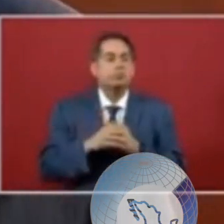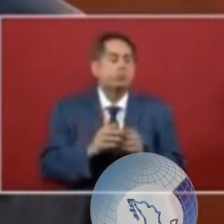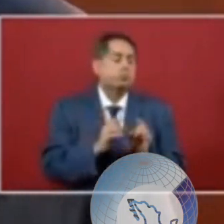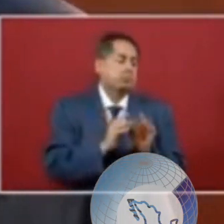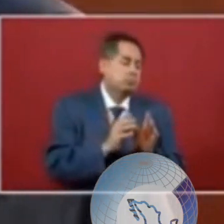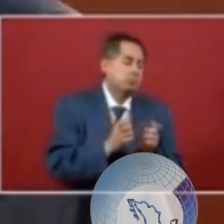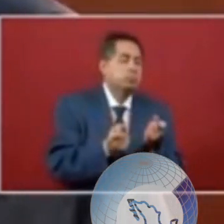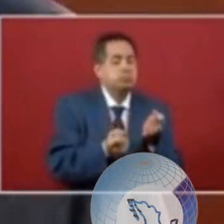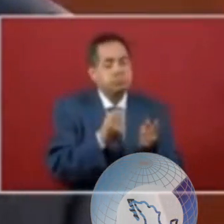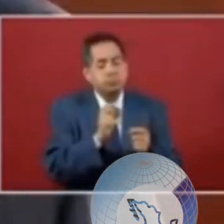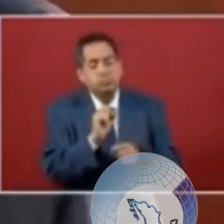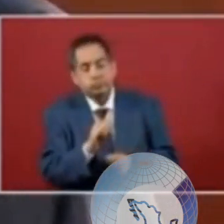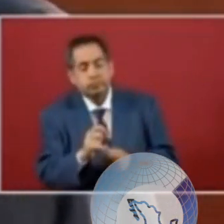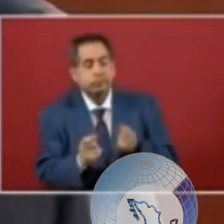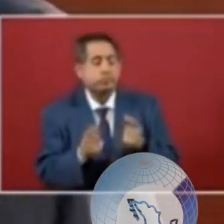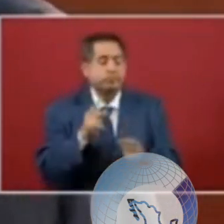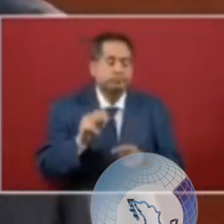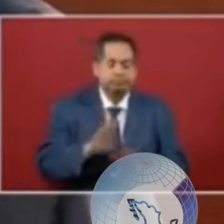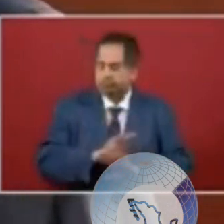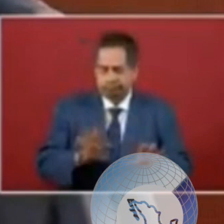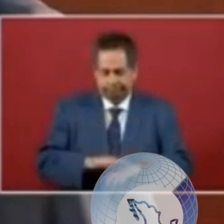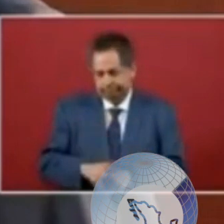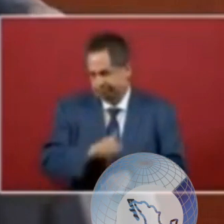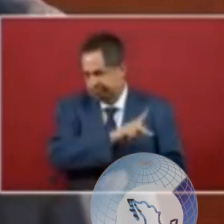excepciones, es para todos.